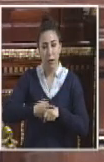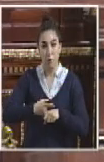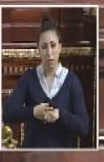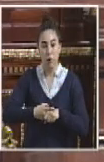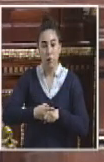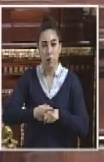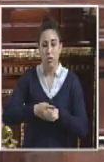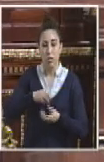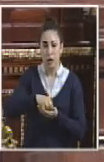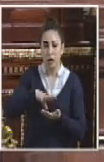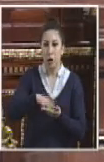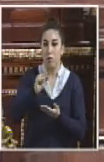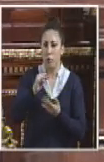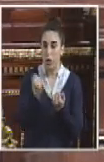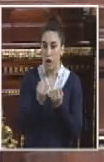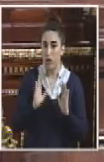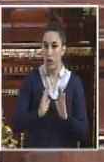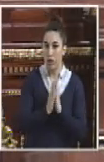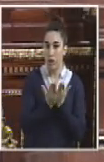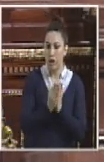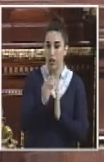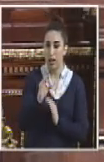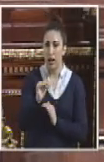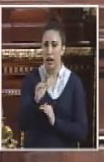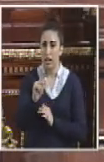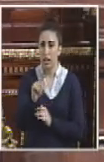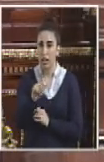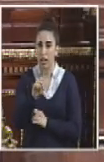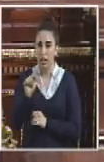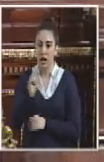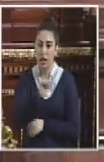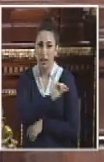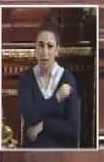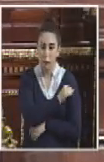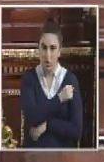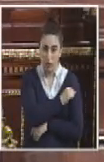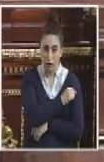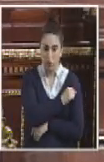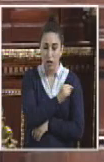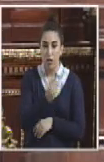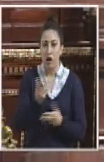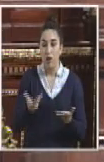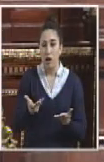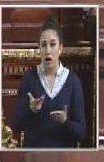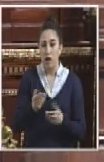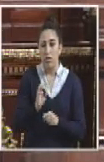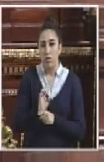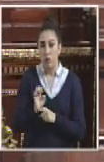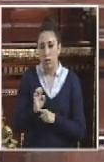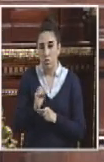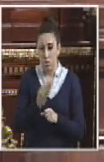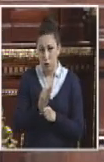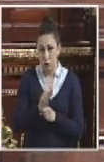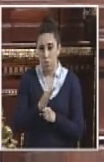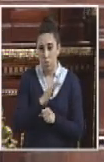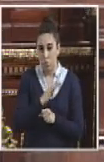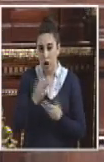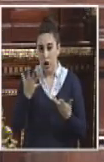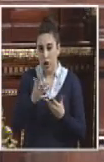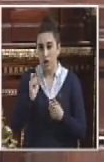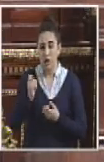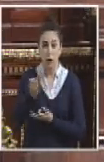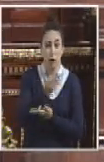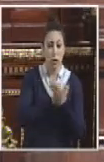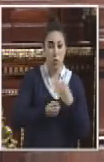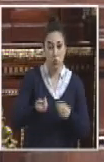universal de salud, por lo que creemos que se puede hacer, se puede aprovechar el momento de trabajo de digitalización